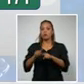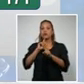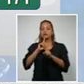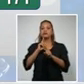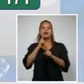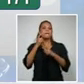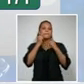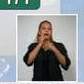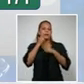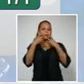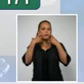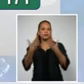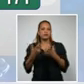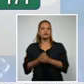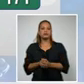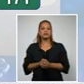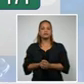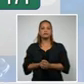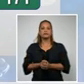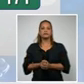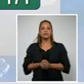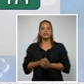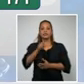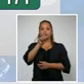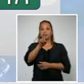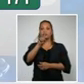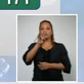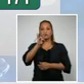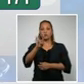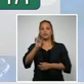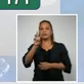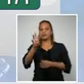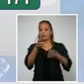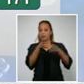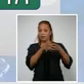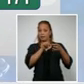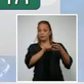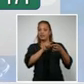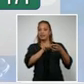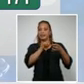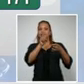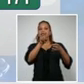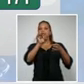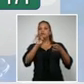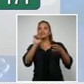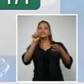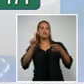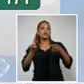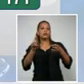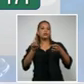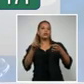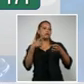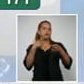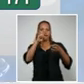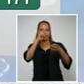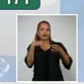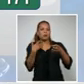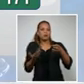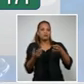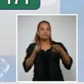importante, de esos 193, 171 tienen 18 años